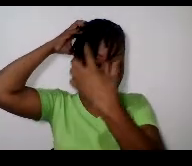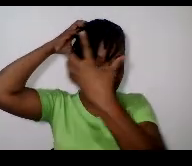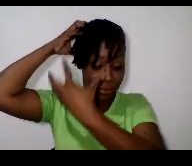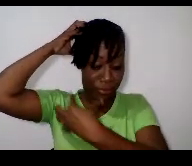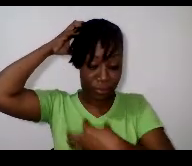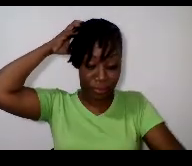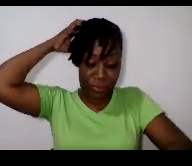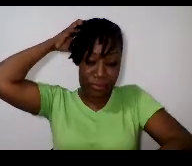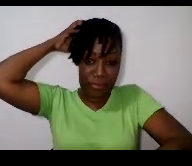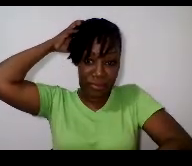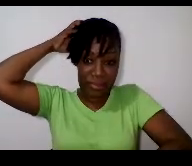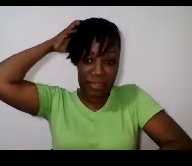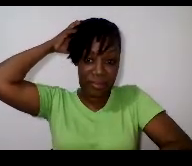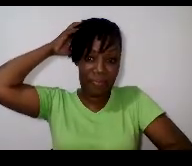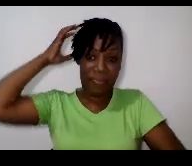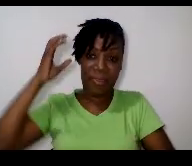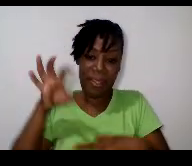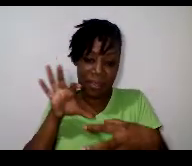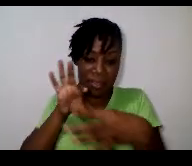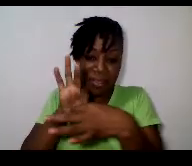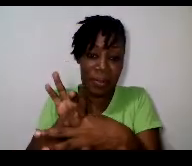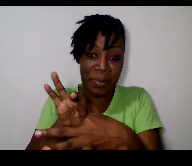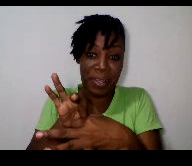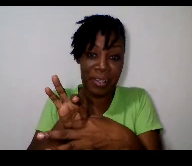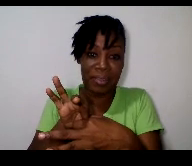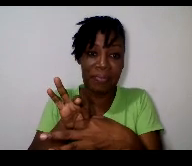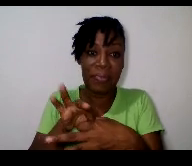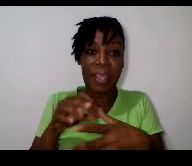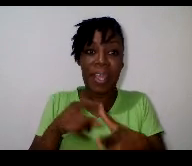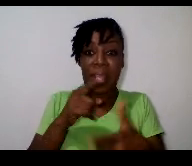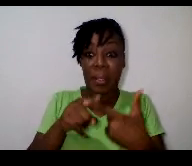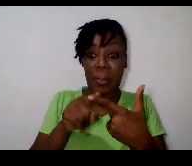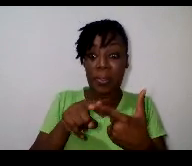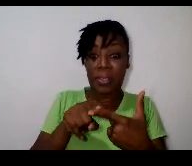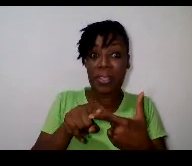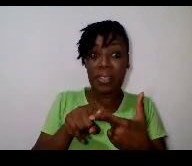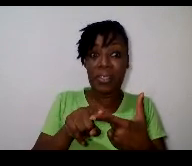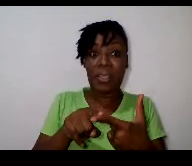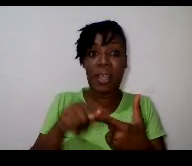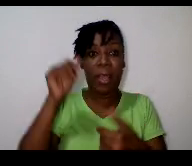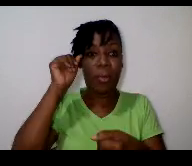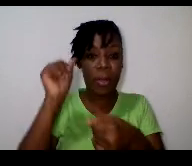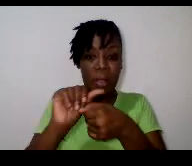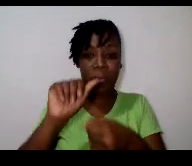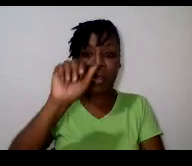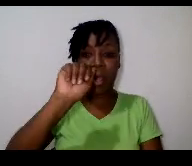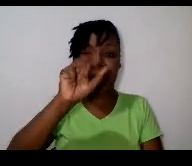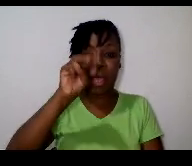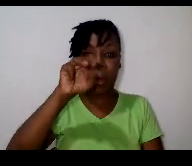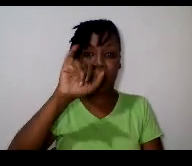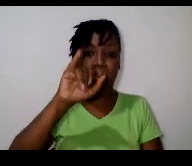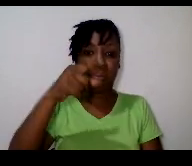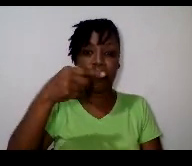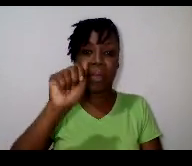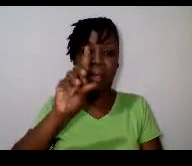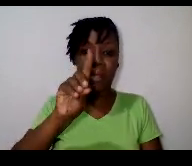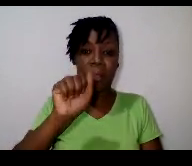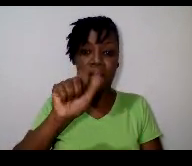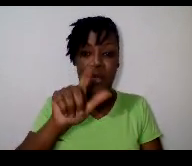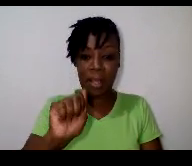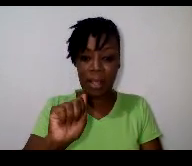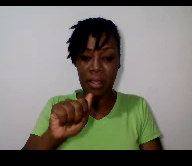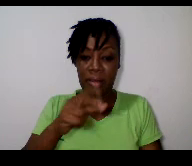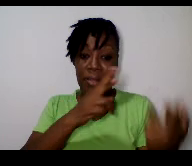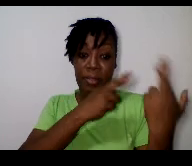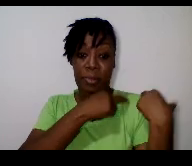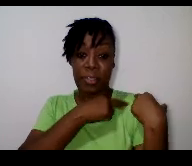con nuestras emociones, es la que se encarga de todas las emociones que sentimos. Y el hipotálamo tiene muchas funciones, pero una de ellas muy